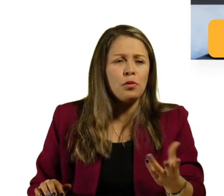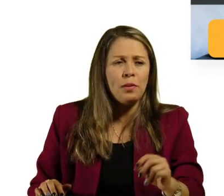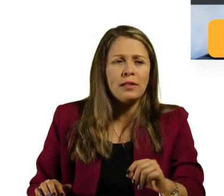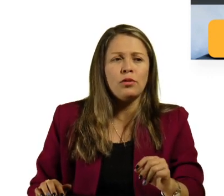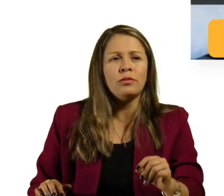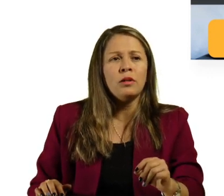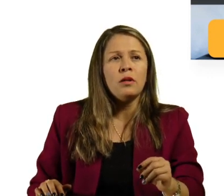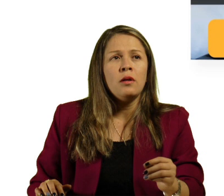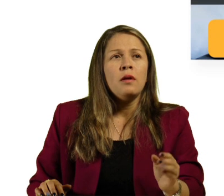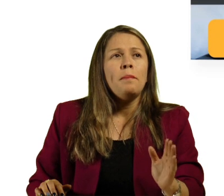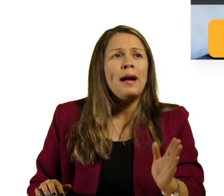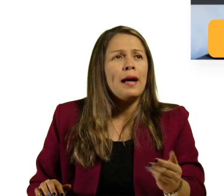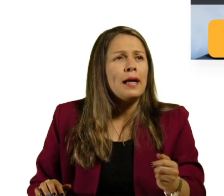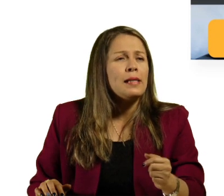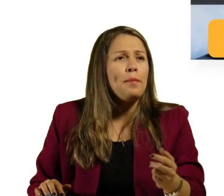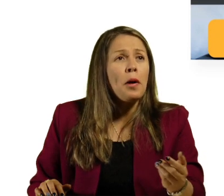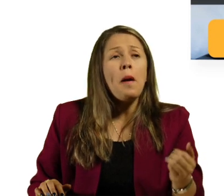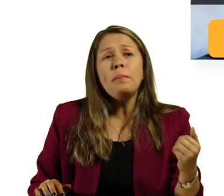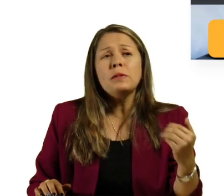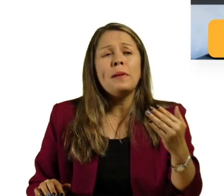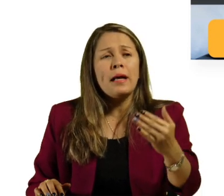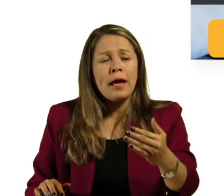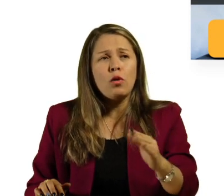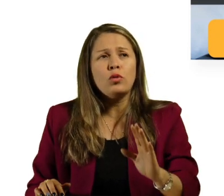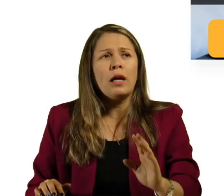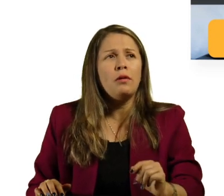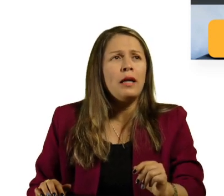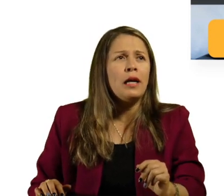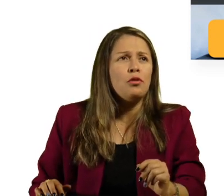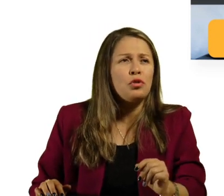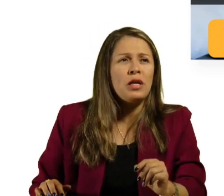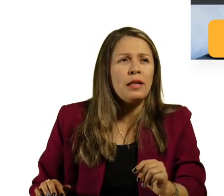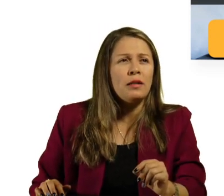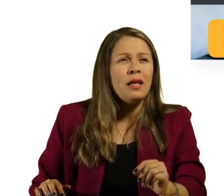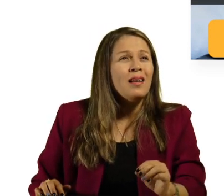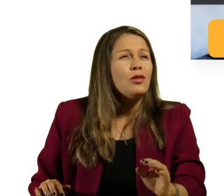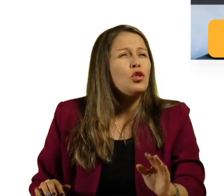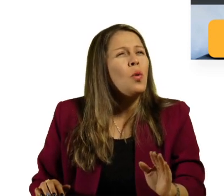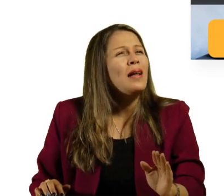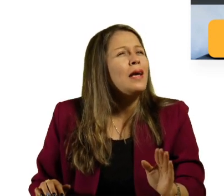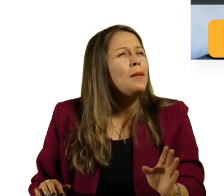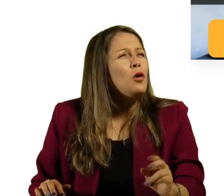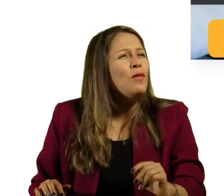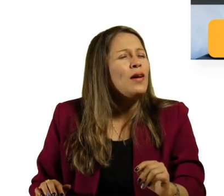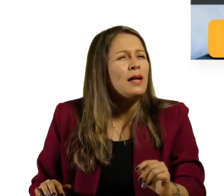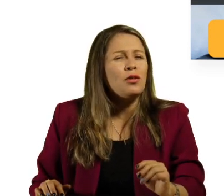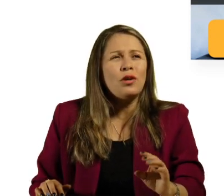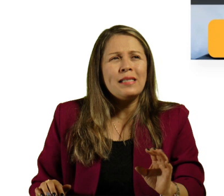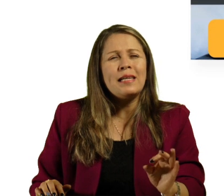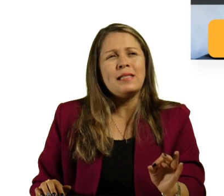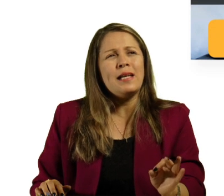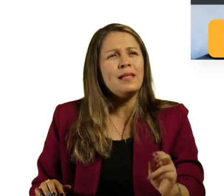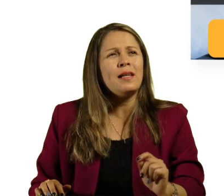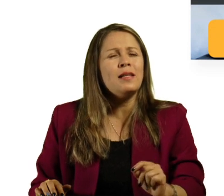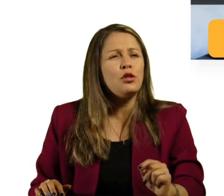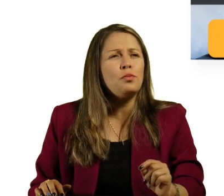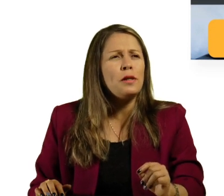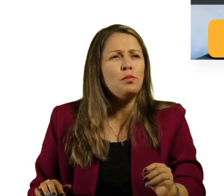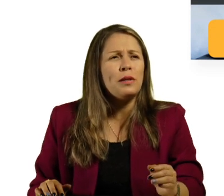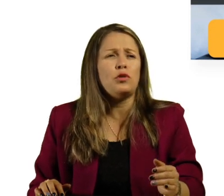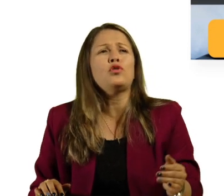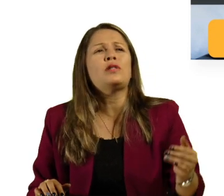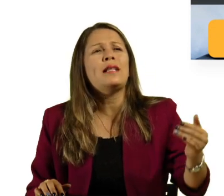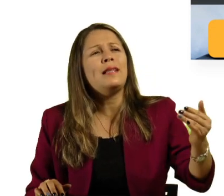ese presupuesto. ¿Para qué se aprueba? Pues para ejecutarlo en el año siguiente. Entonces, cualquier modificación que se quisiera hacer de